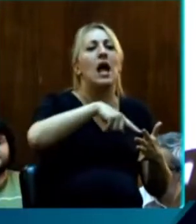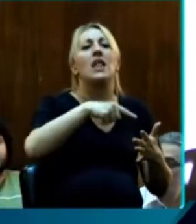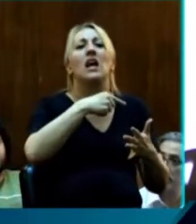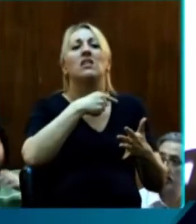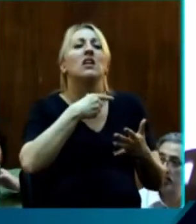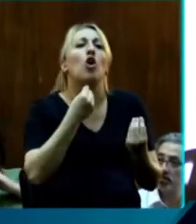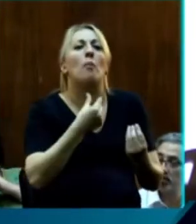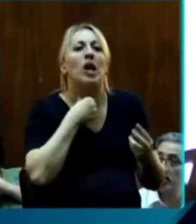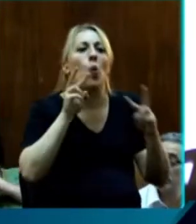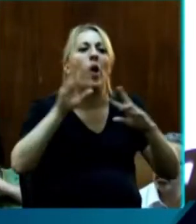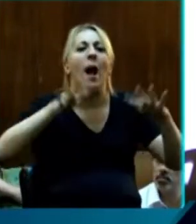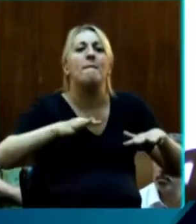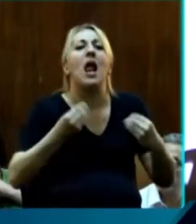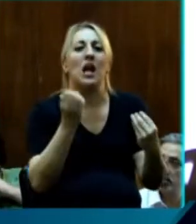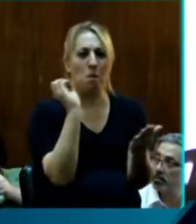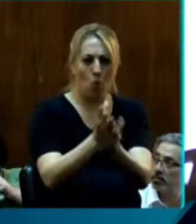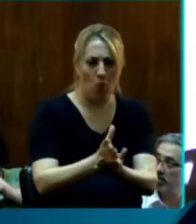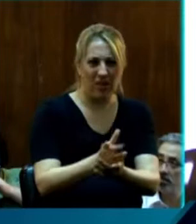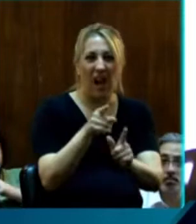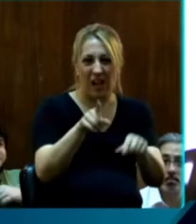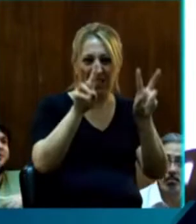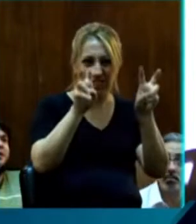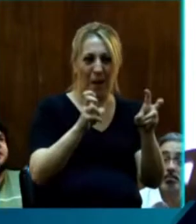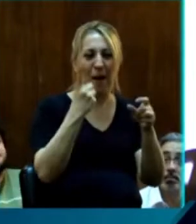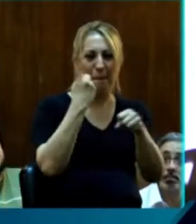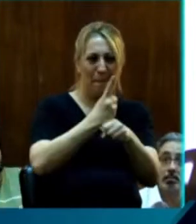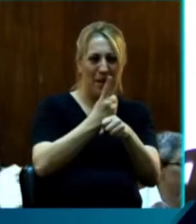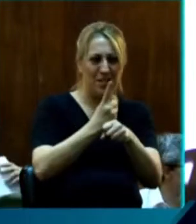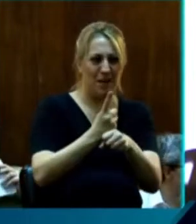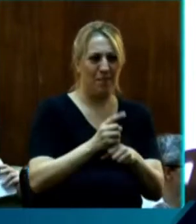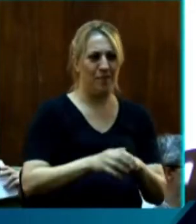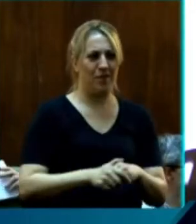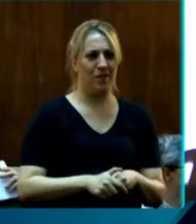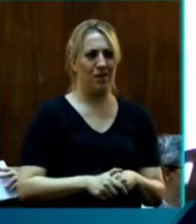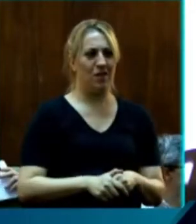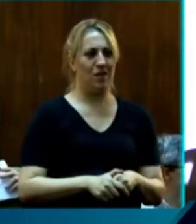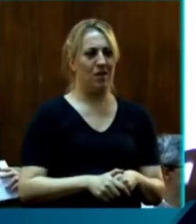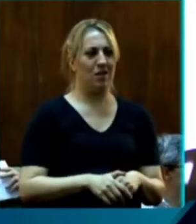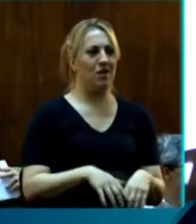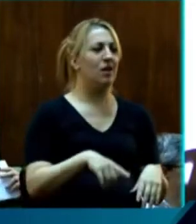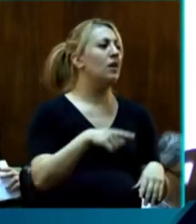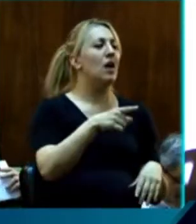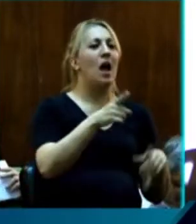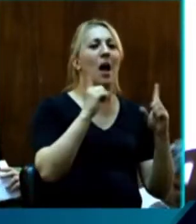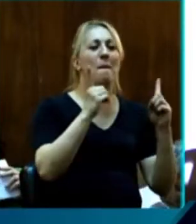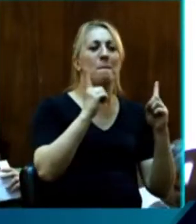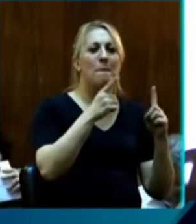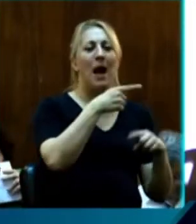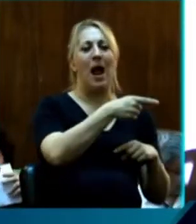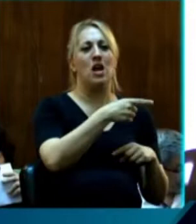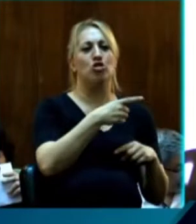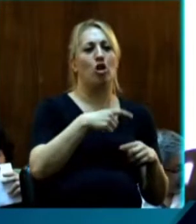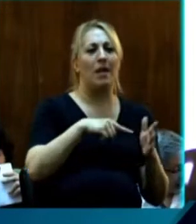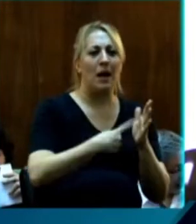multas. Esto es la parte principal. Es la parte principal. Van a multar a los docentes de la UNICABA, que luchan contra la UNICABA, a